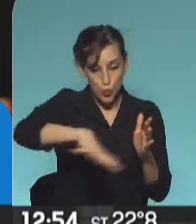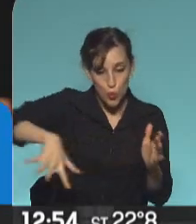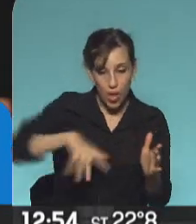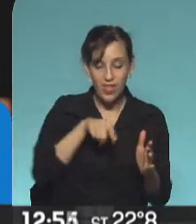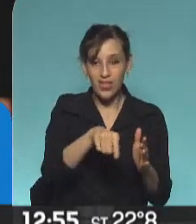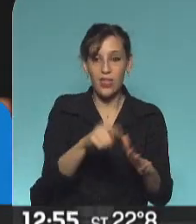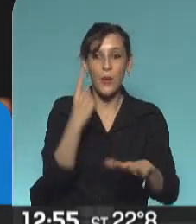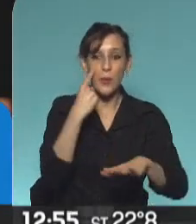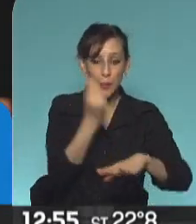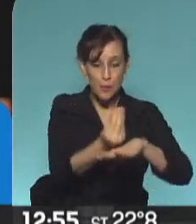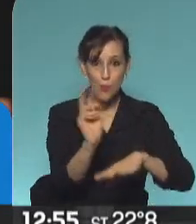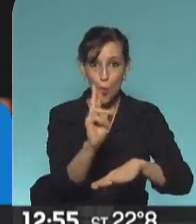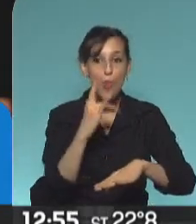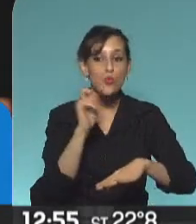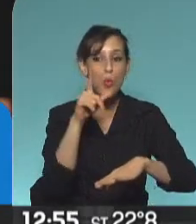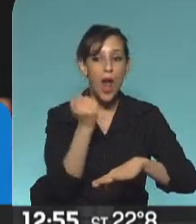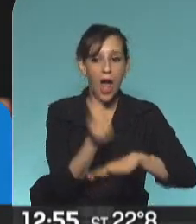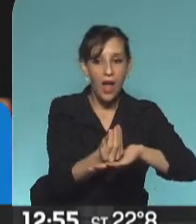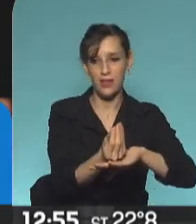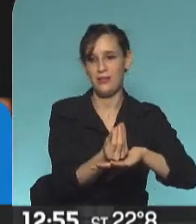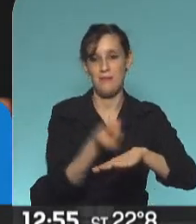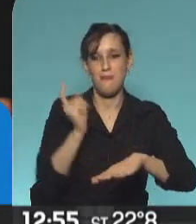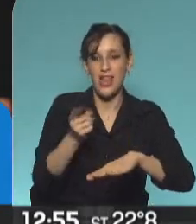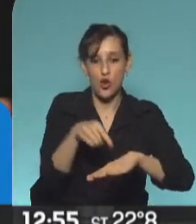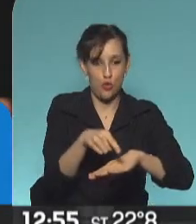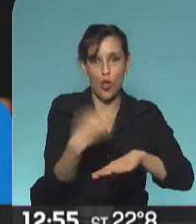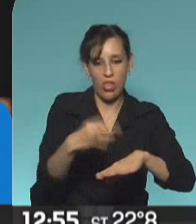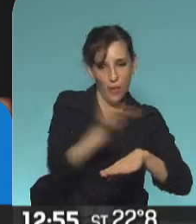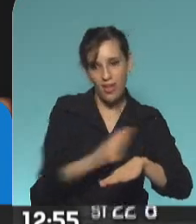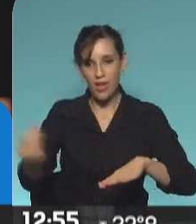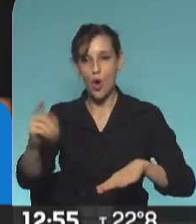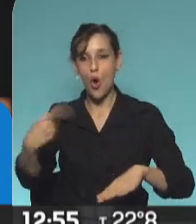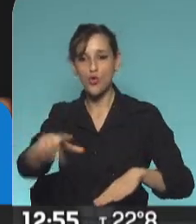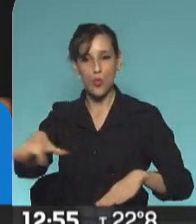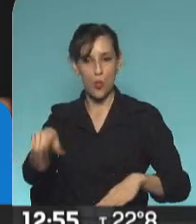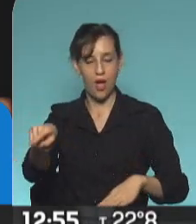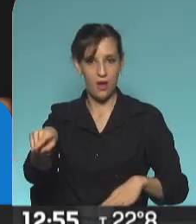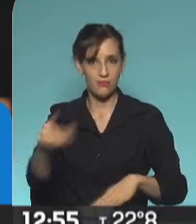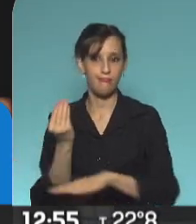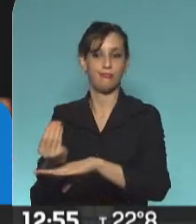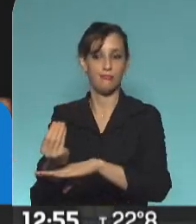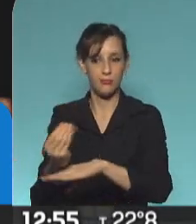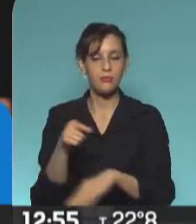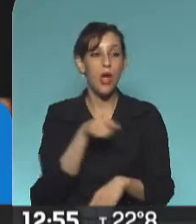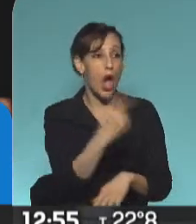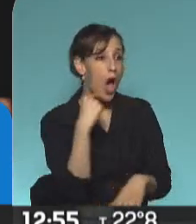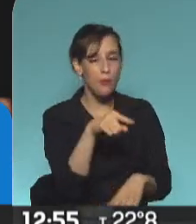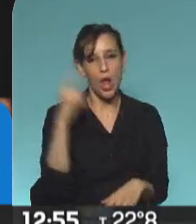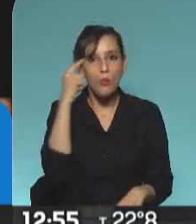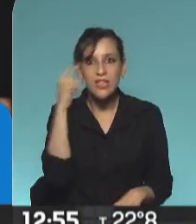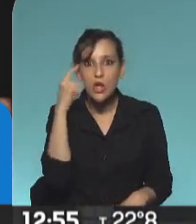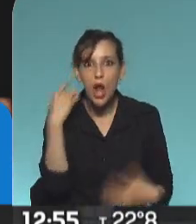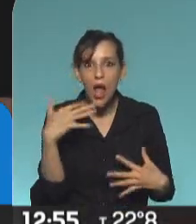peligro con un policía desarmado que le habían sacado las funciones y que estaba con tiempo libre y obsesionado